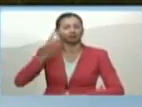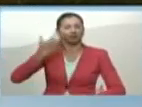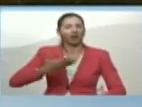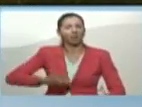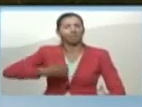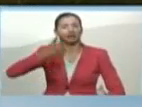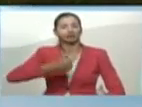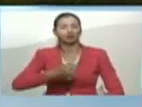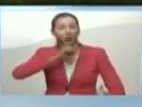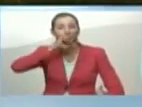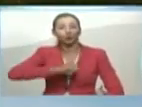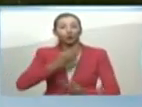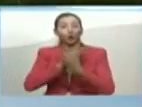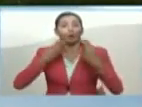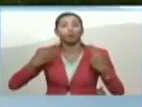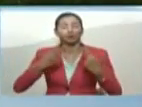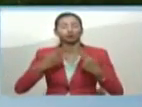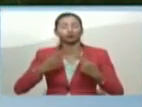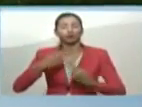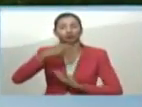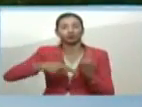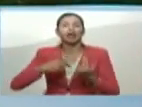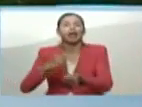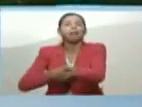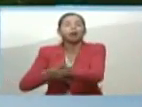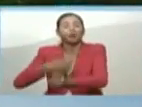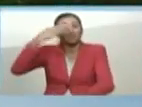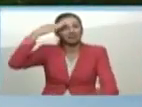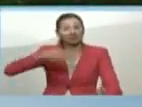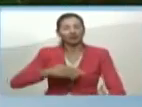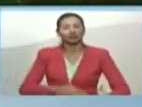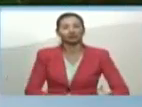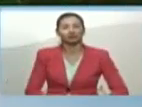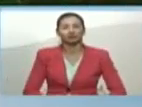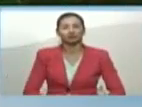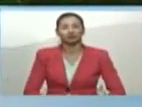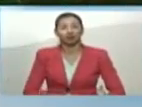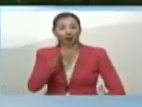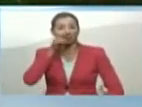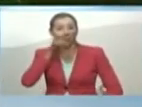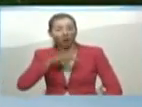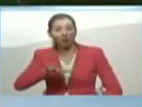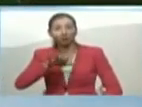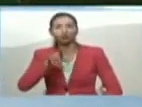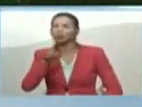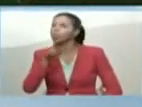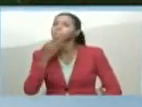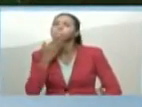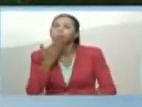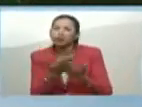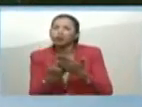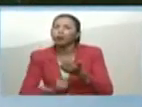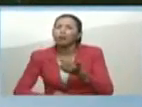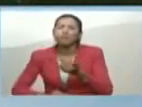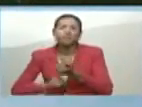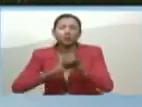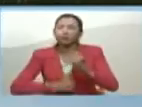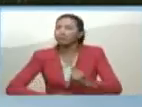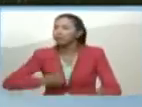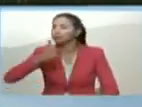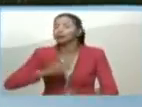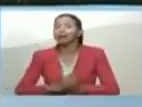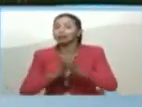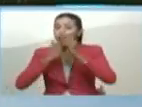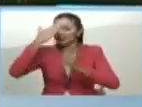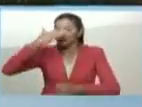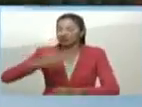revolución, hermanos de la Fuerza Armada Nacional Bolivariana. Y por parte del pueblo, máximo apoyo a los líderes militares